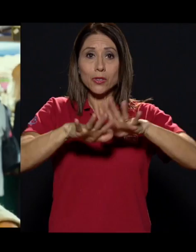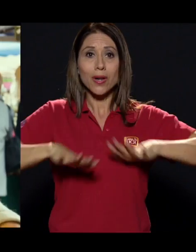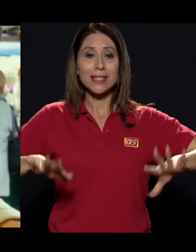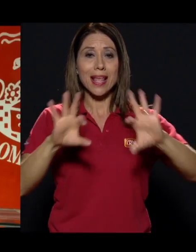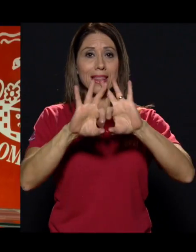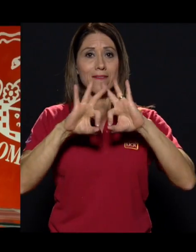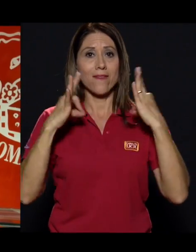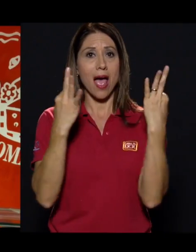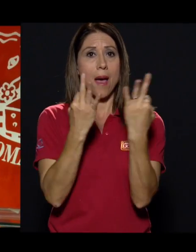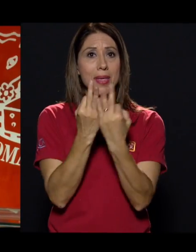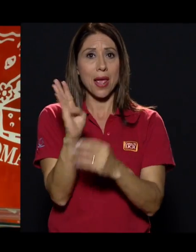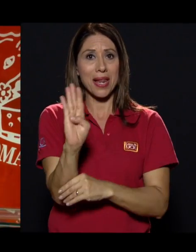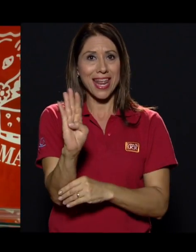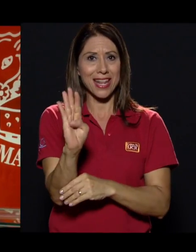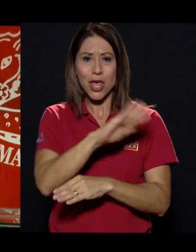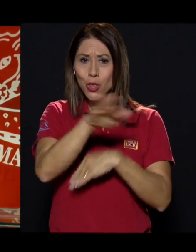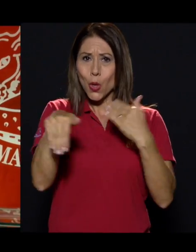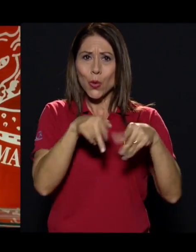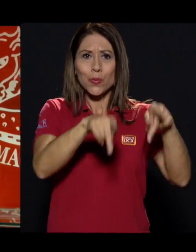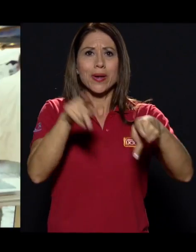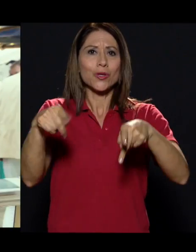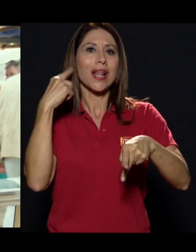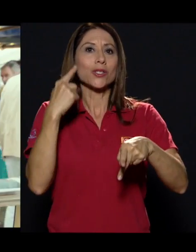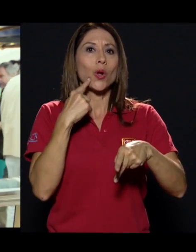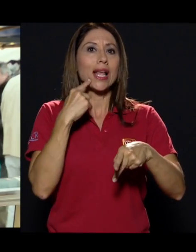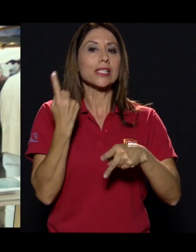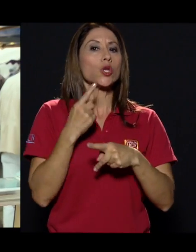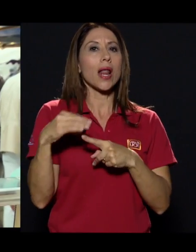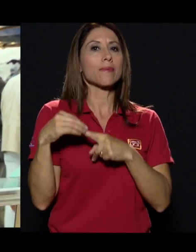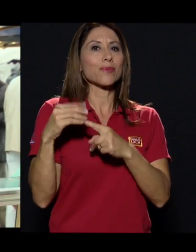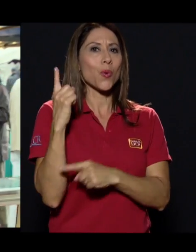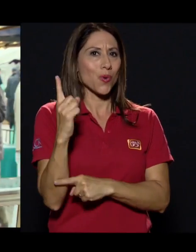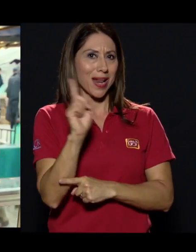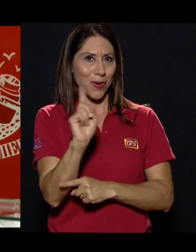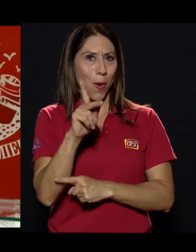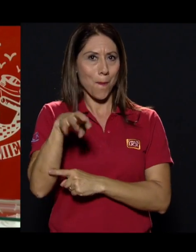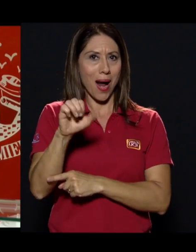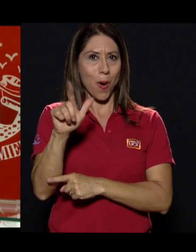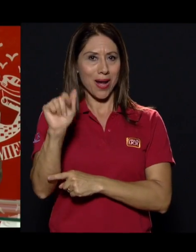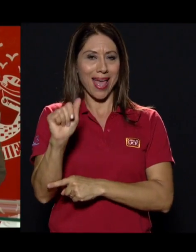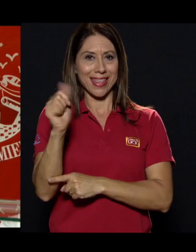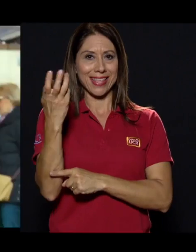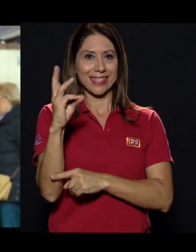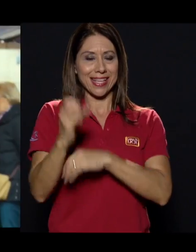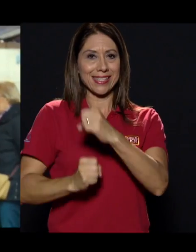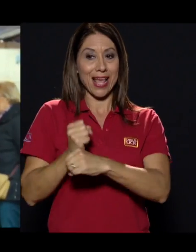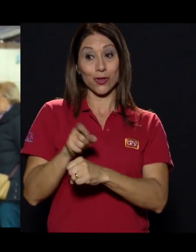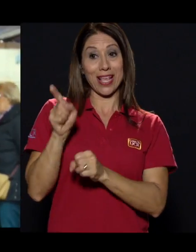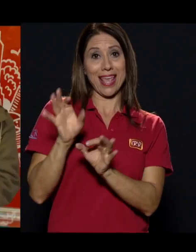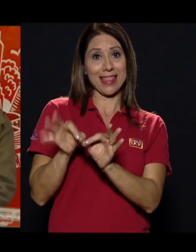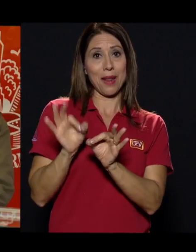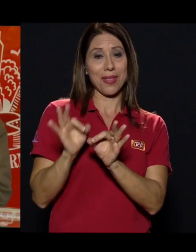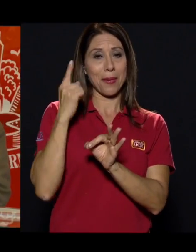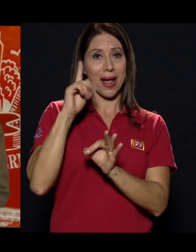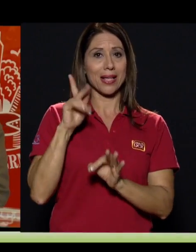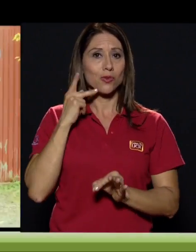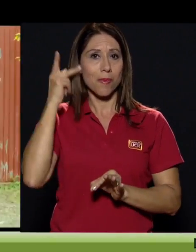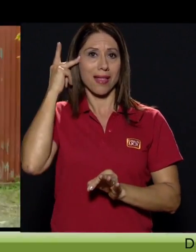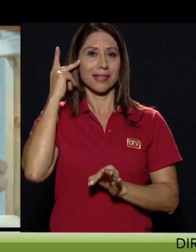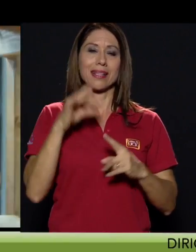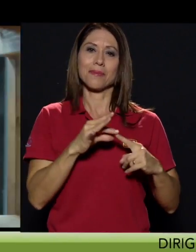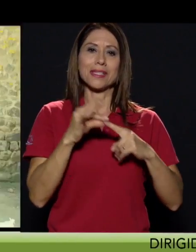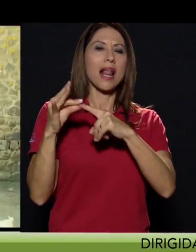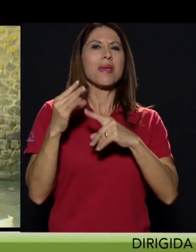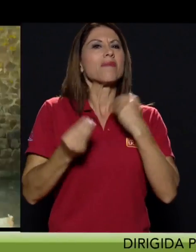de la familia Bélier son personas sordas, excepto Paula de 16 años. Ella es la intérprete de sus padres, especialmente en lo que respecta